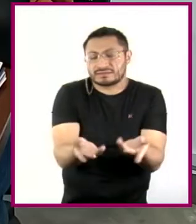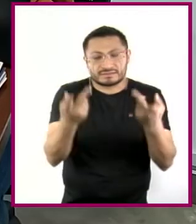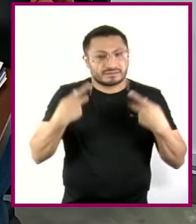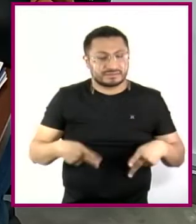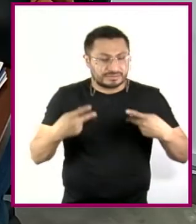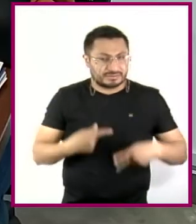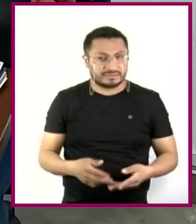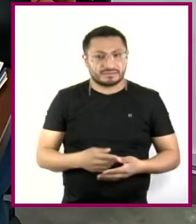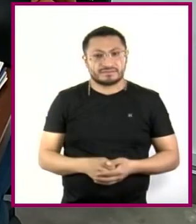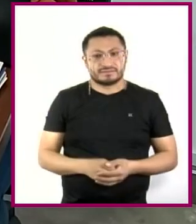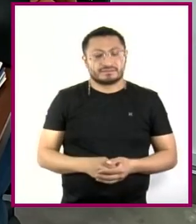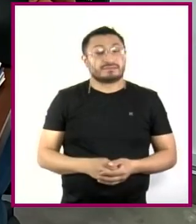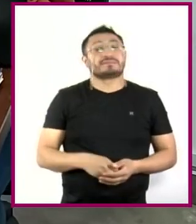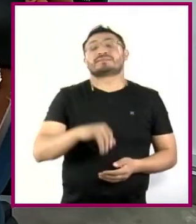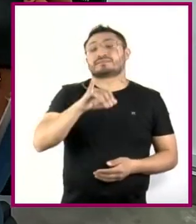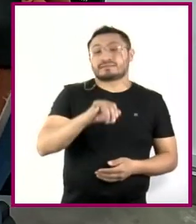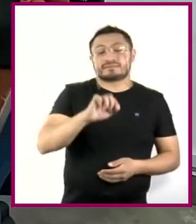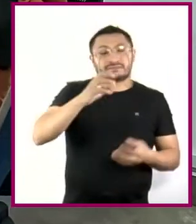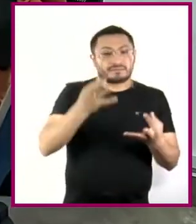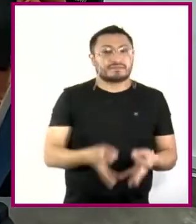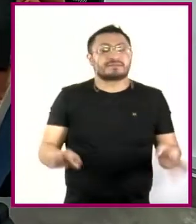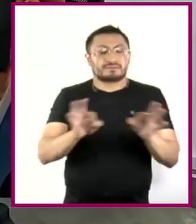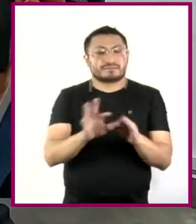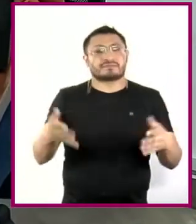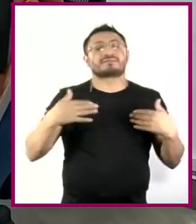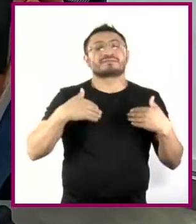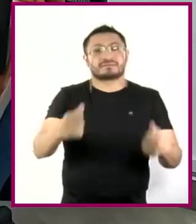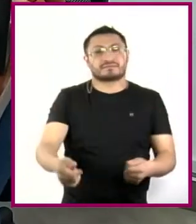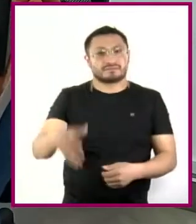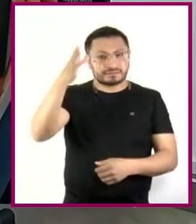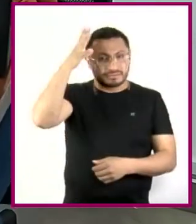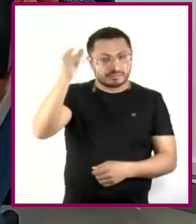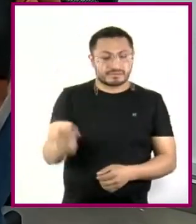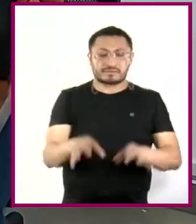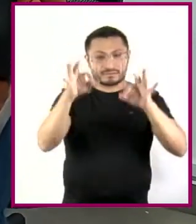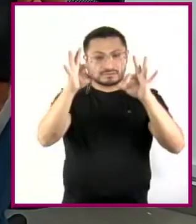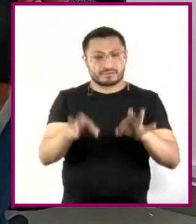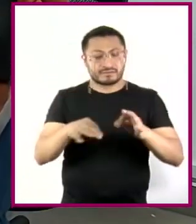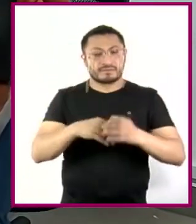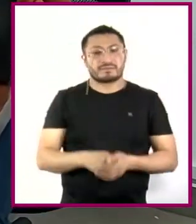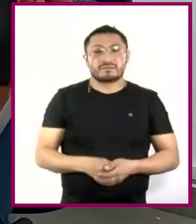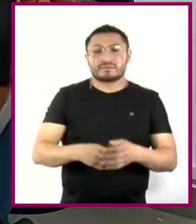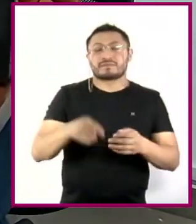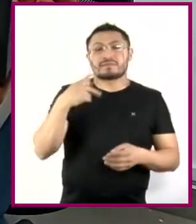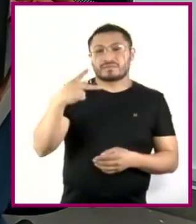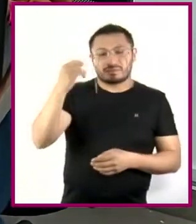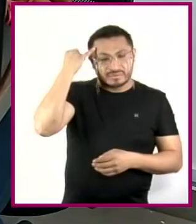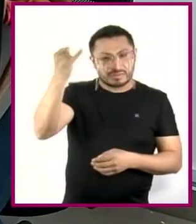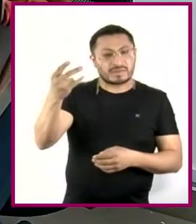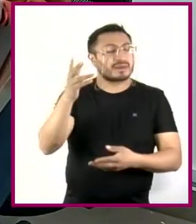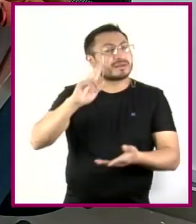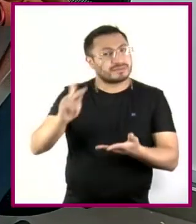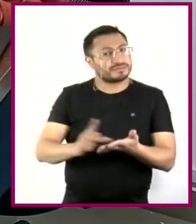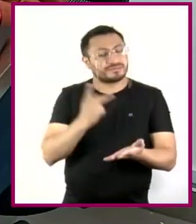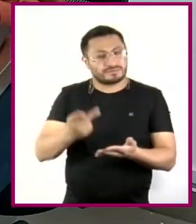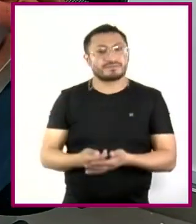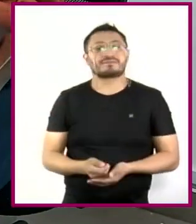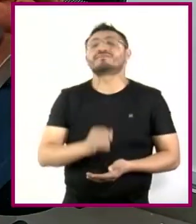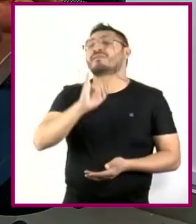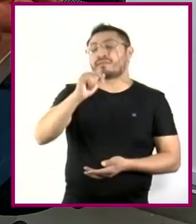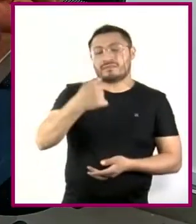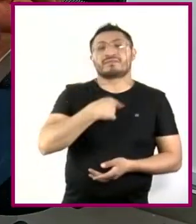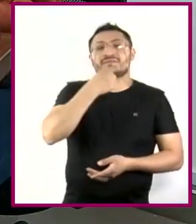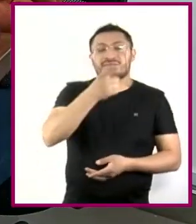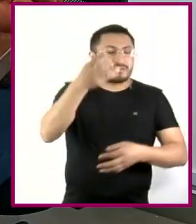bien, Fernanda. Es preciso comprender los términos de manera correcta. Alfredo, regresamos a tu idea. Ah, sí, les comentaba que me